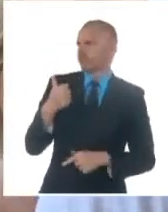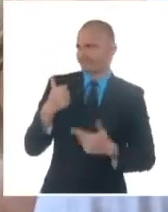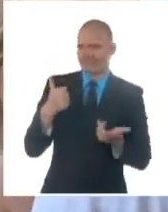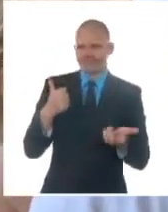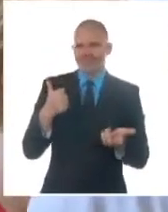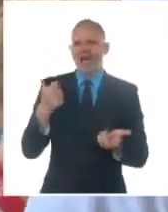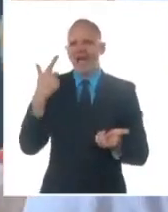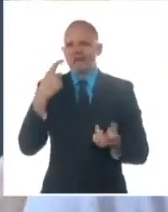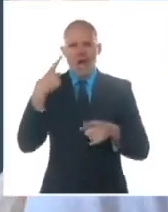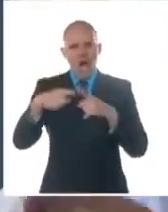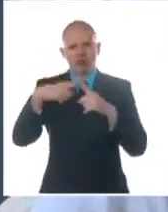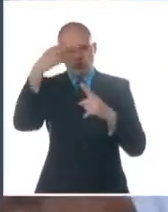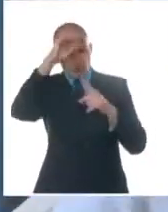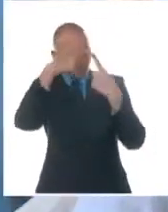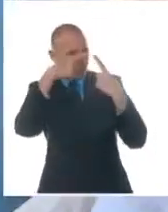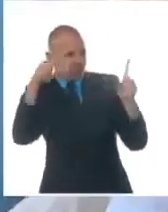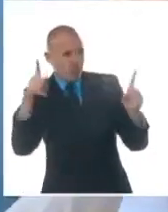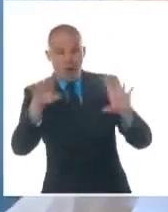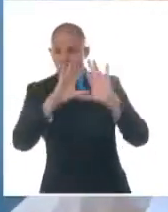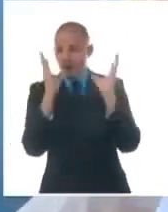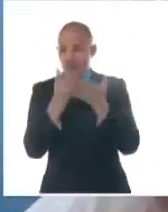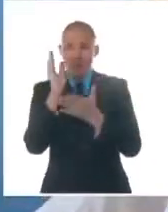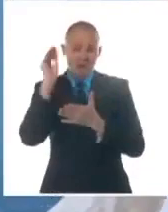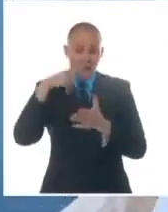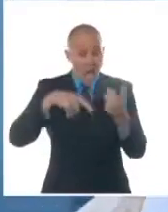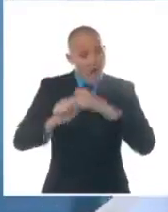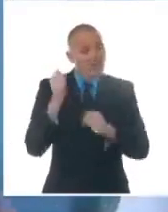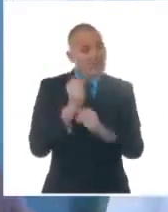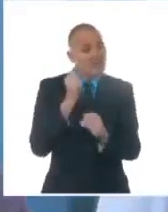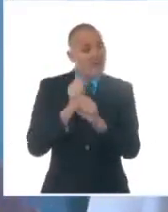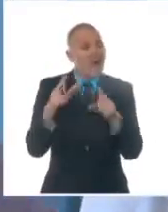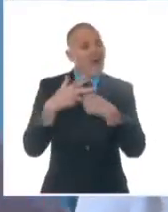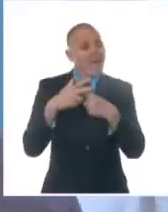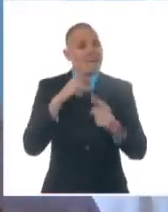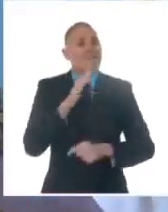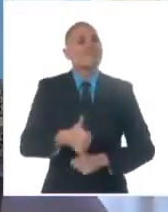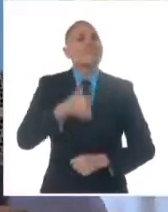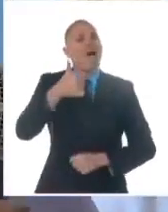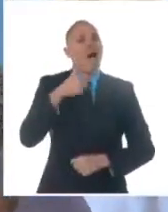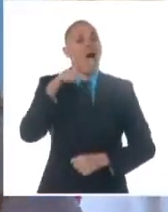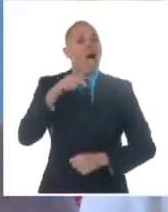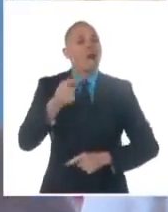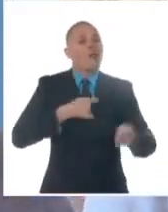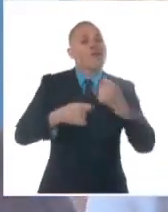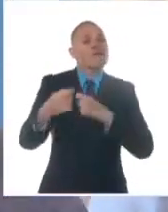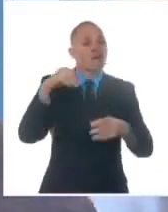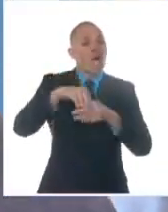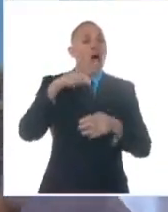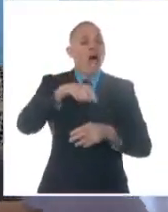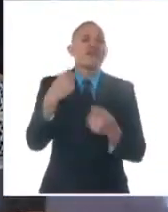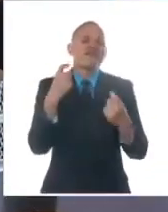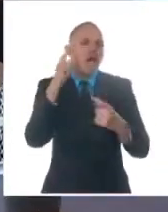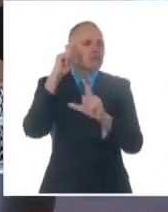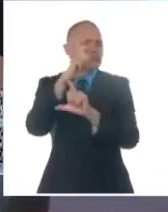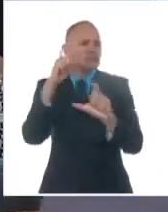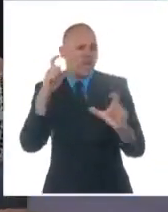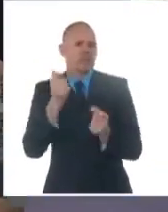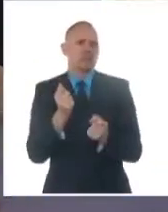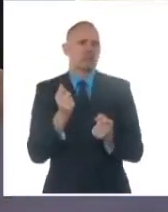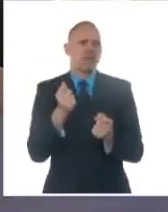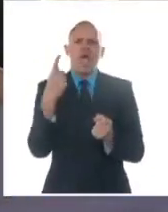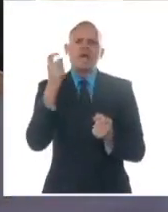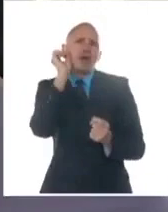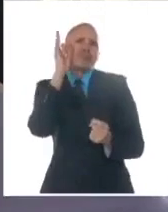de las unidades perfeccionadas, porque el perfeccionamiento del comercio también lleva ciencia e innovación, porque es la búsqueda de la